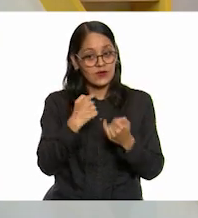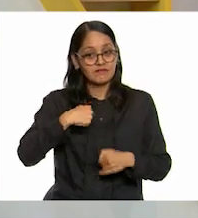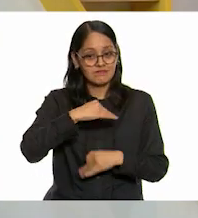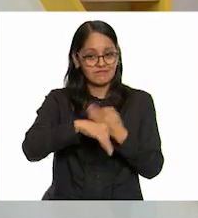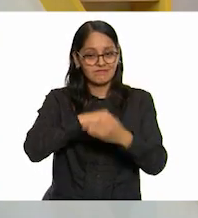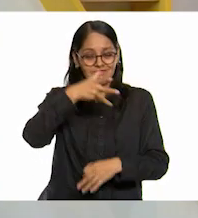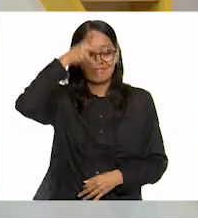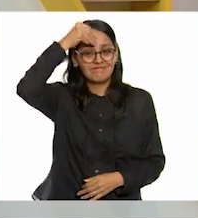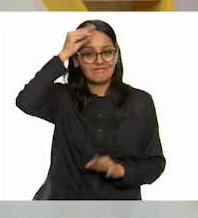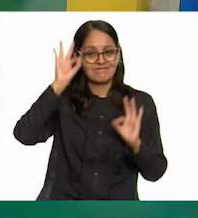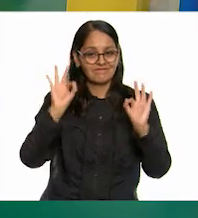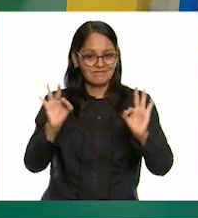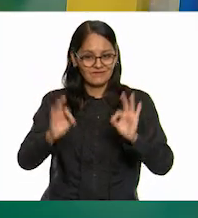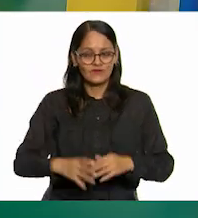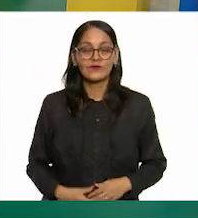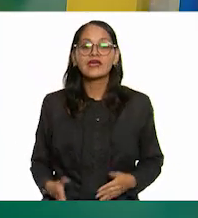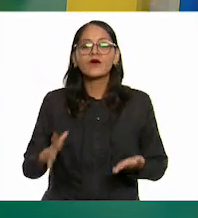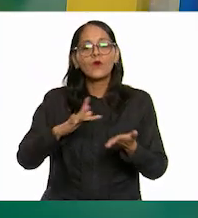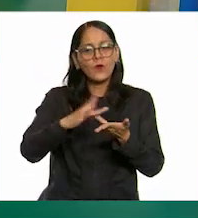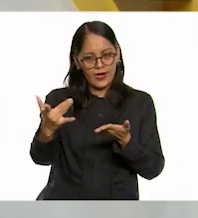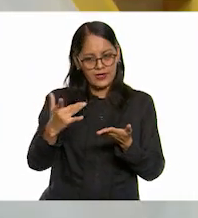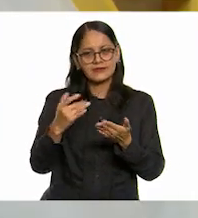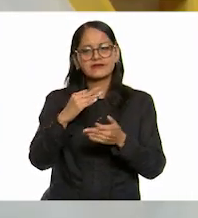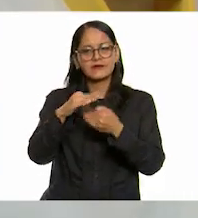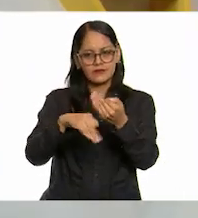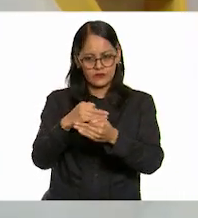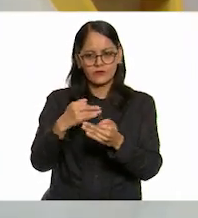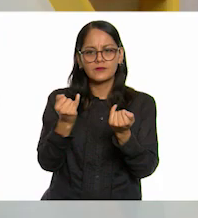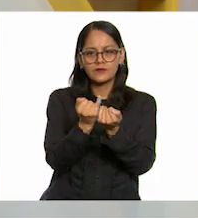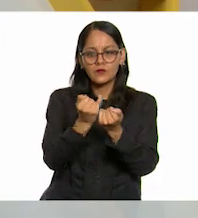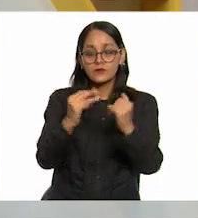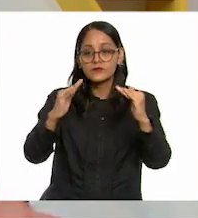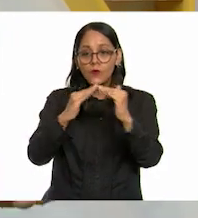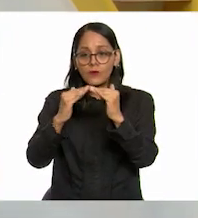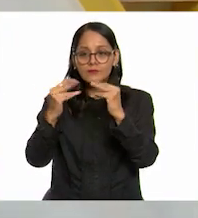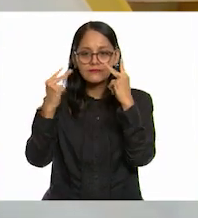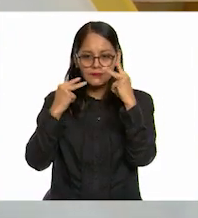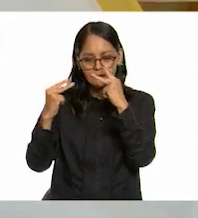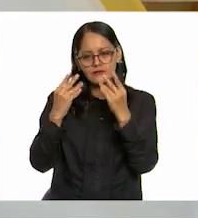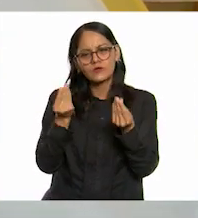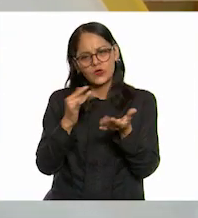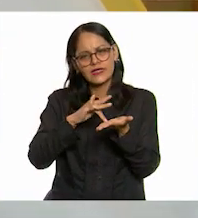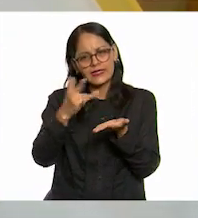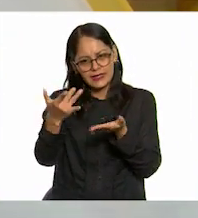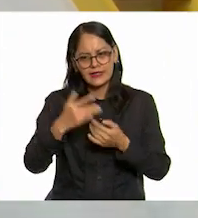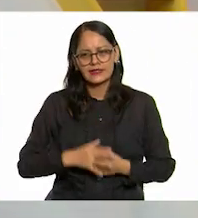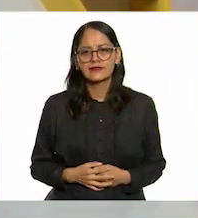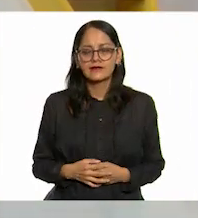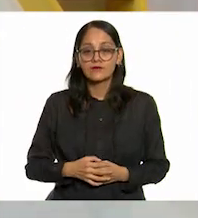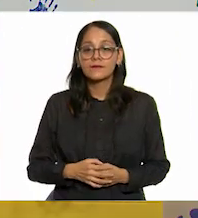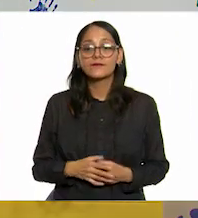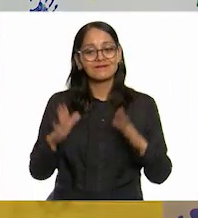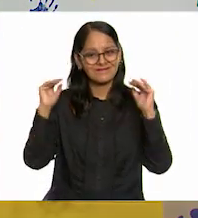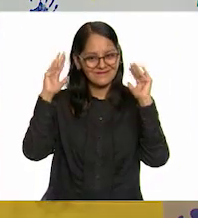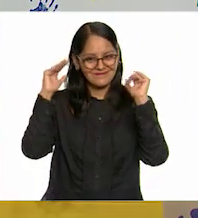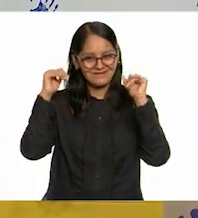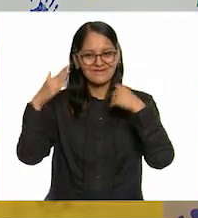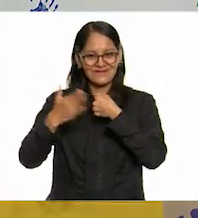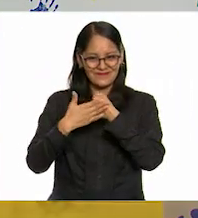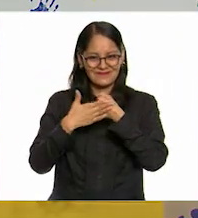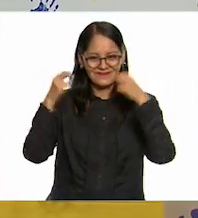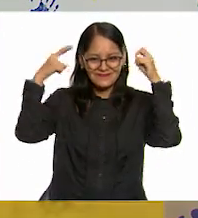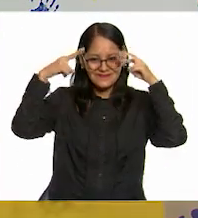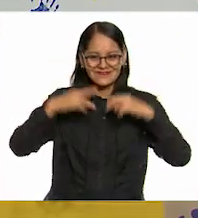aprendimos. Y bueno, gracias a ustedes que nos acompañaron desde la casa. Muchísimas gracias. ¡Hasta luego! ¡Hasta la